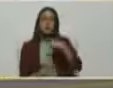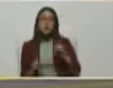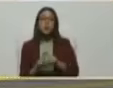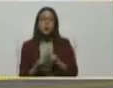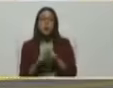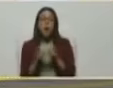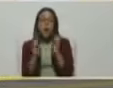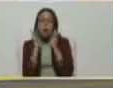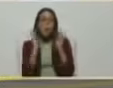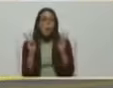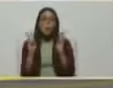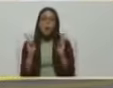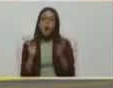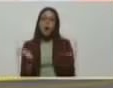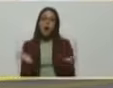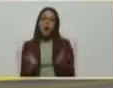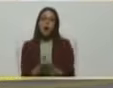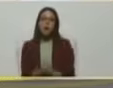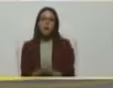maravillaría